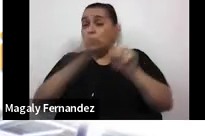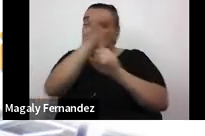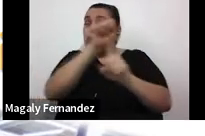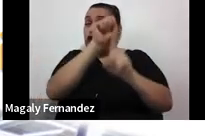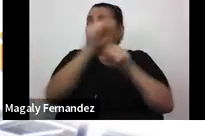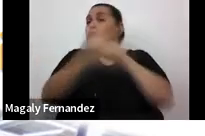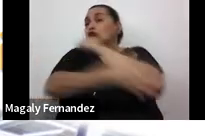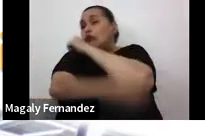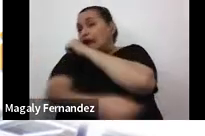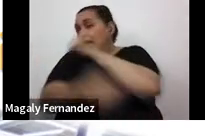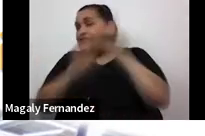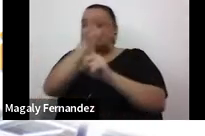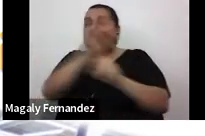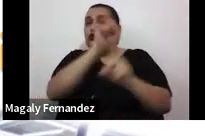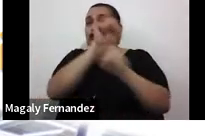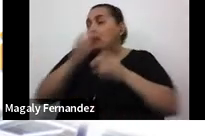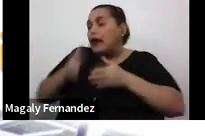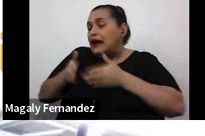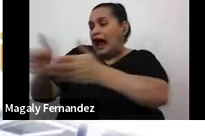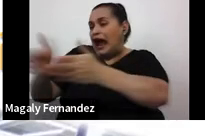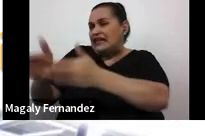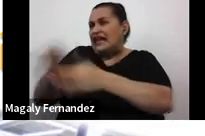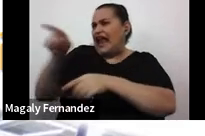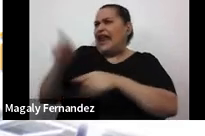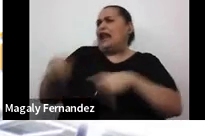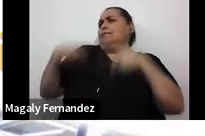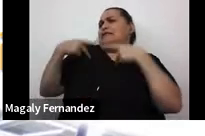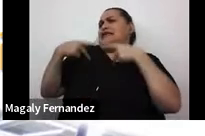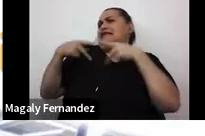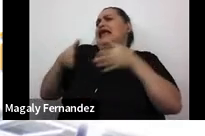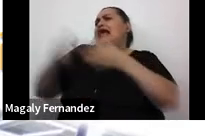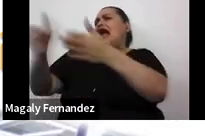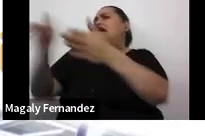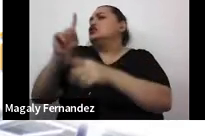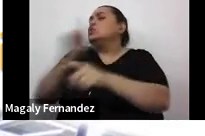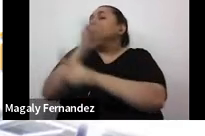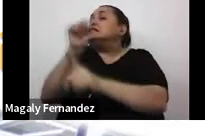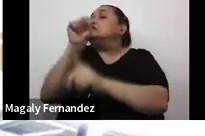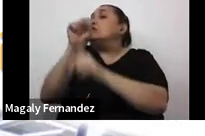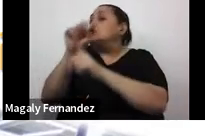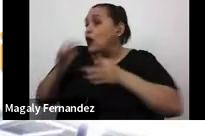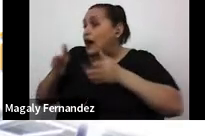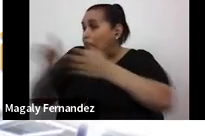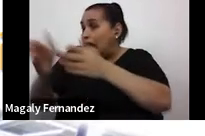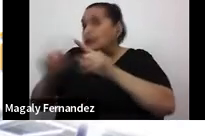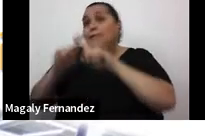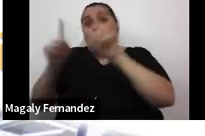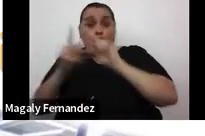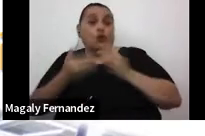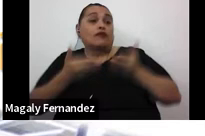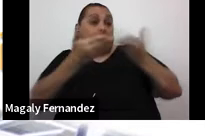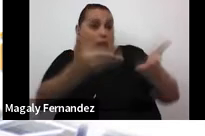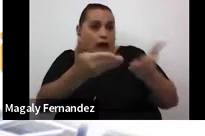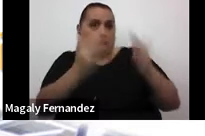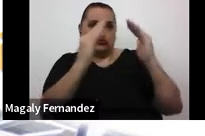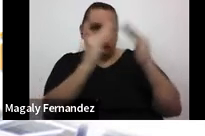en situación de calle No es que no es que es de la calle es que está en situación de calle pero si le damos un hogar si le damos un